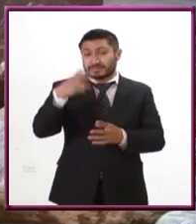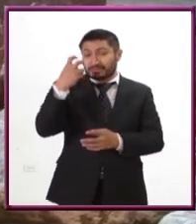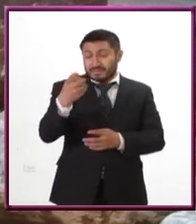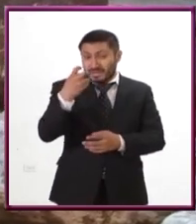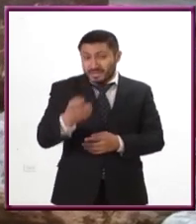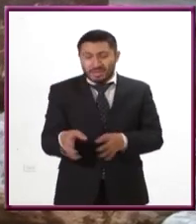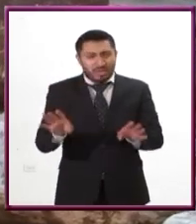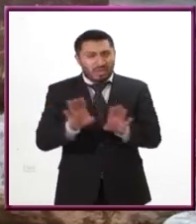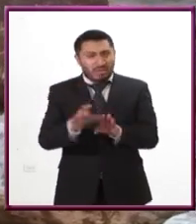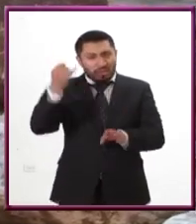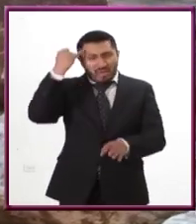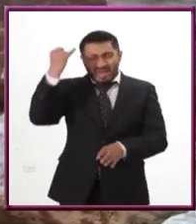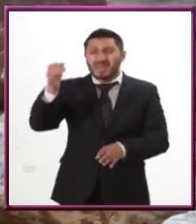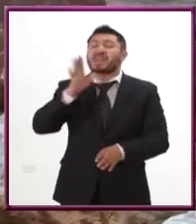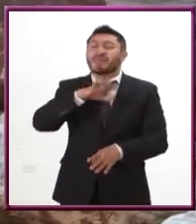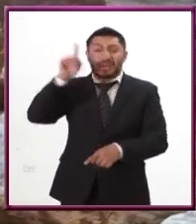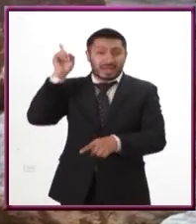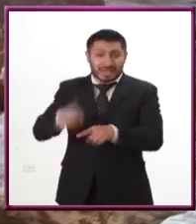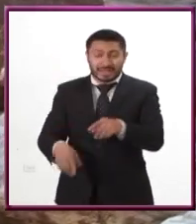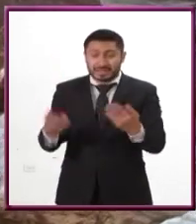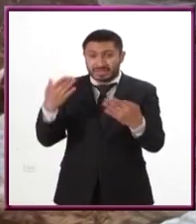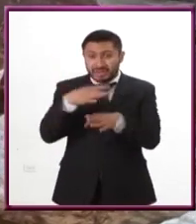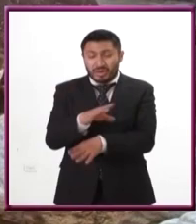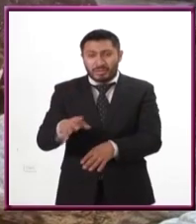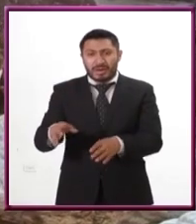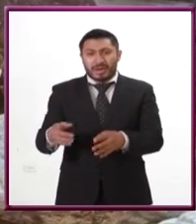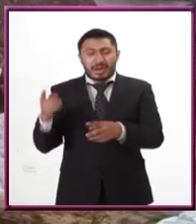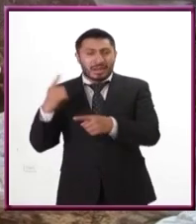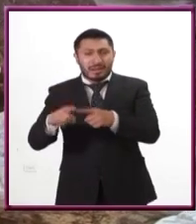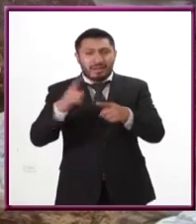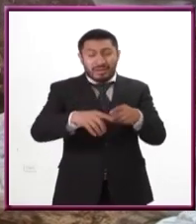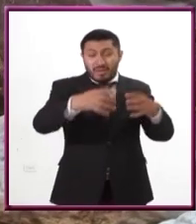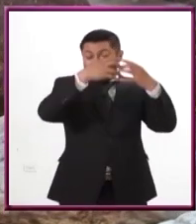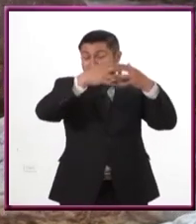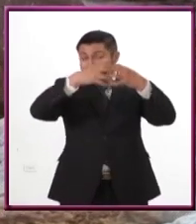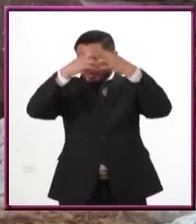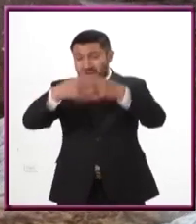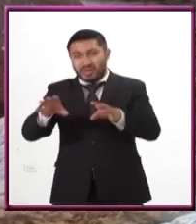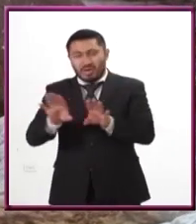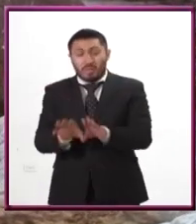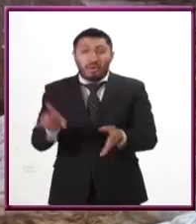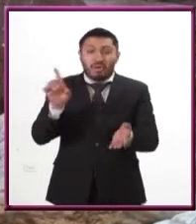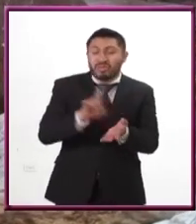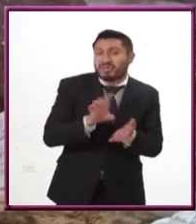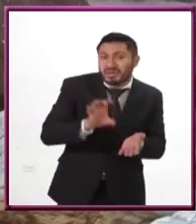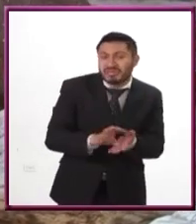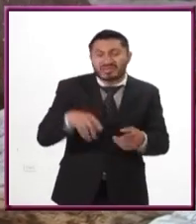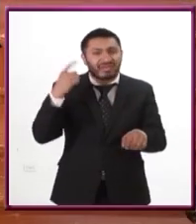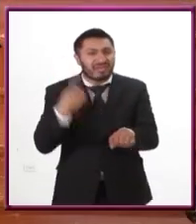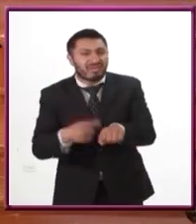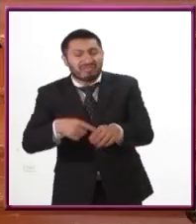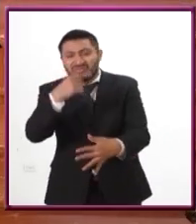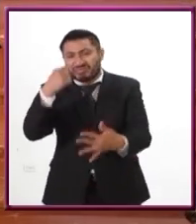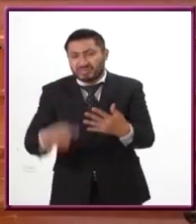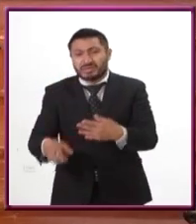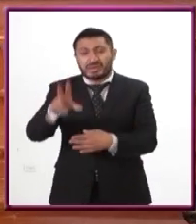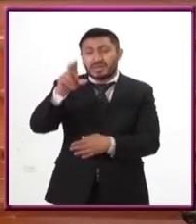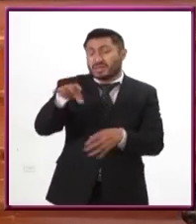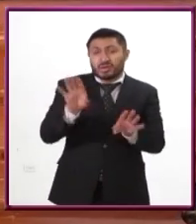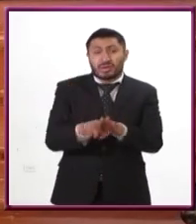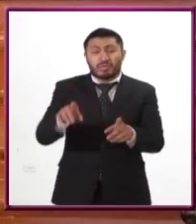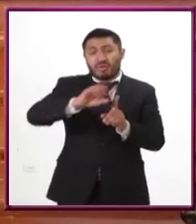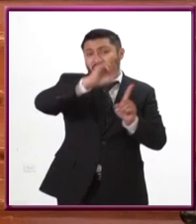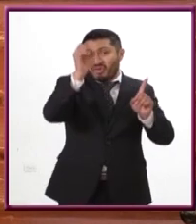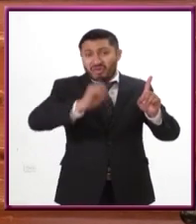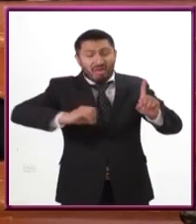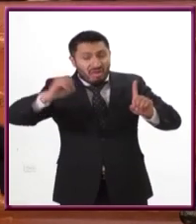Este paradigma descarta la idea de que las variaciones neurológicas son patologías o enfermedades. Su lenguaje no incluye palabras